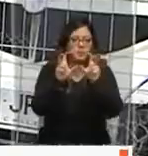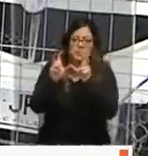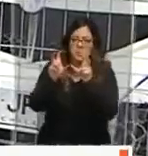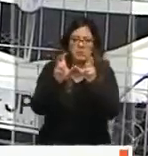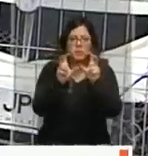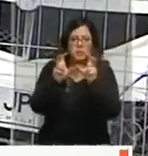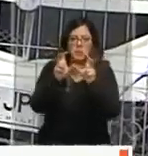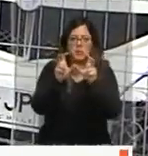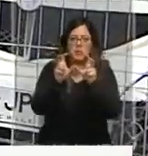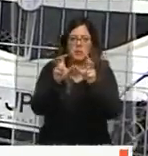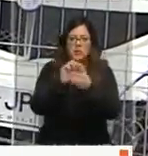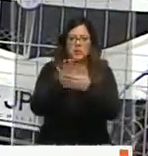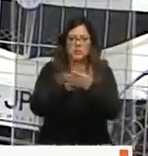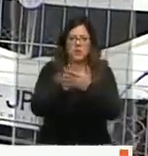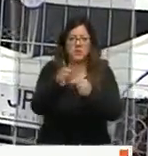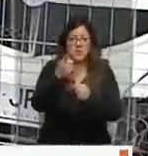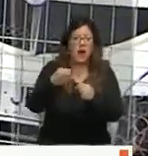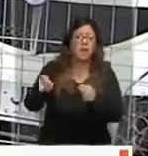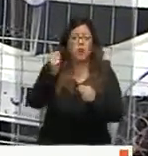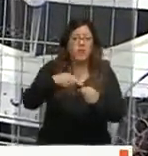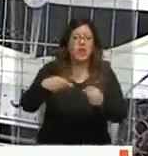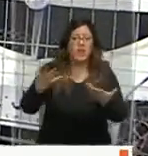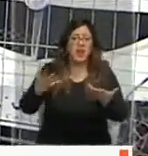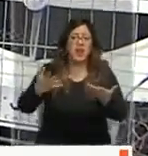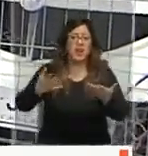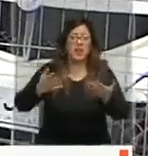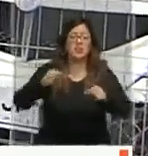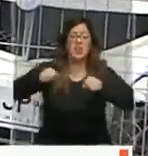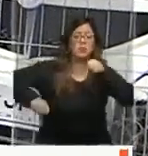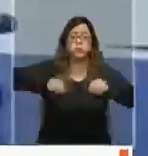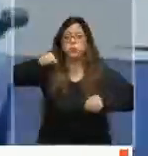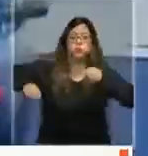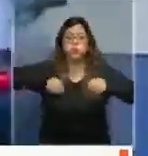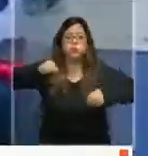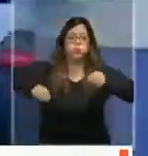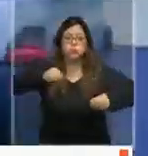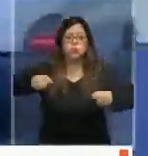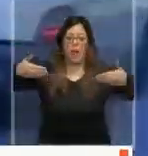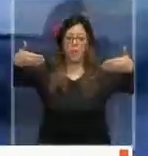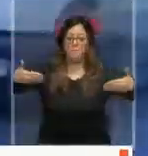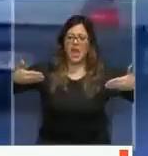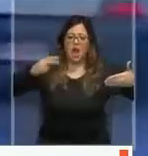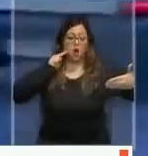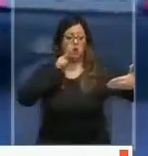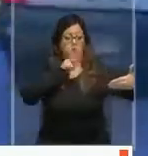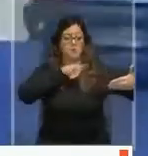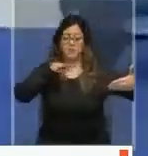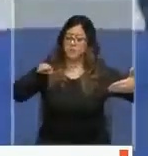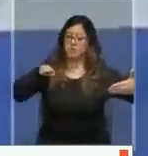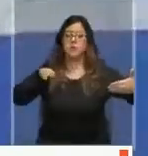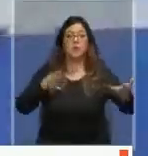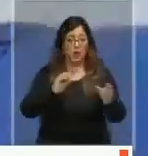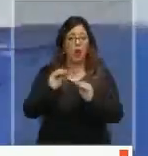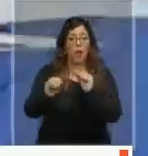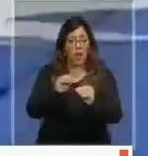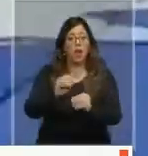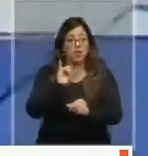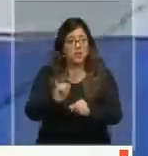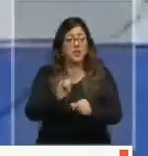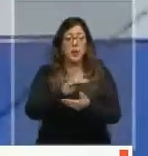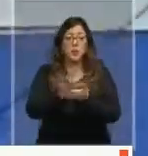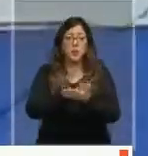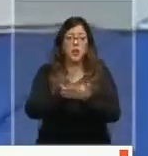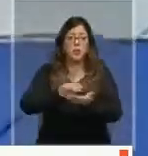volver a ponerle espejo a las bicicletas, como antiguamente se usaba. Recomendaciones que no están de más, como la